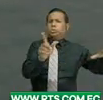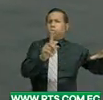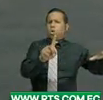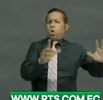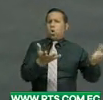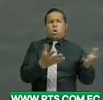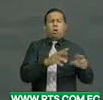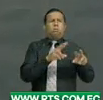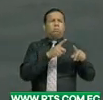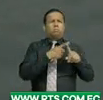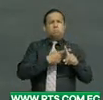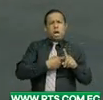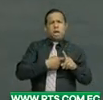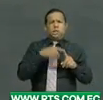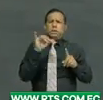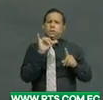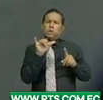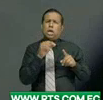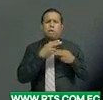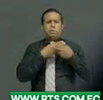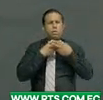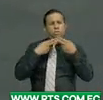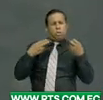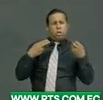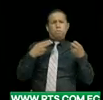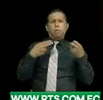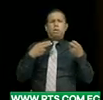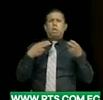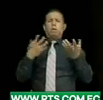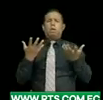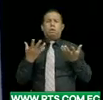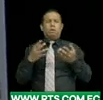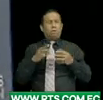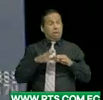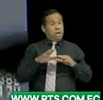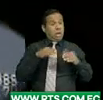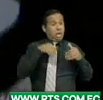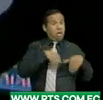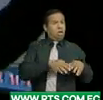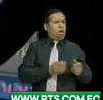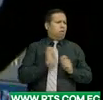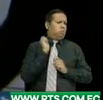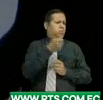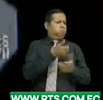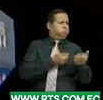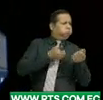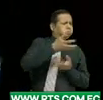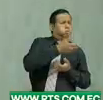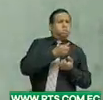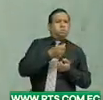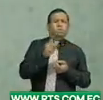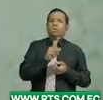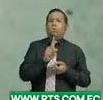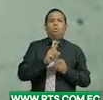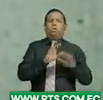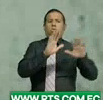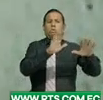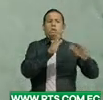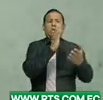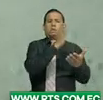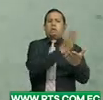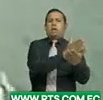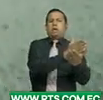durante los meses, ellos proponen septiembre y noviembre, en el oeste del alta mar de la zona de protección de Galápagos, y cesarán sus